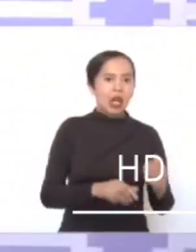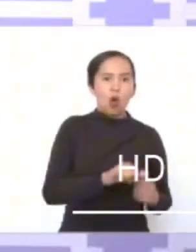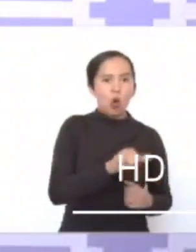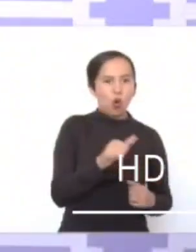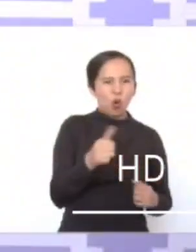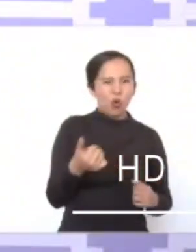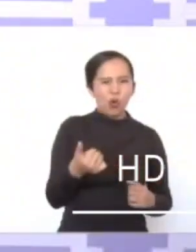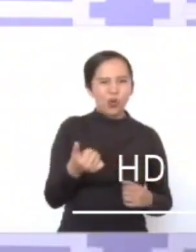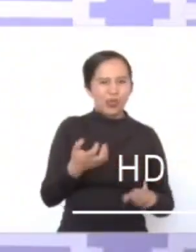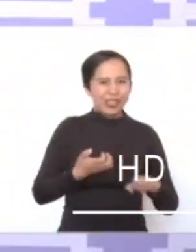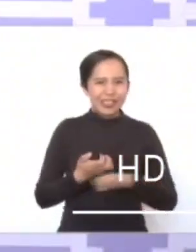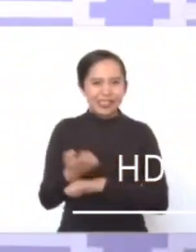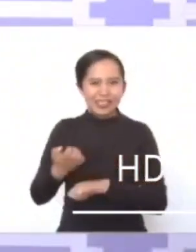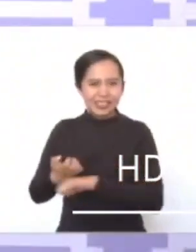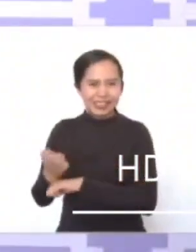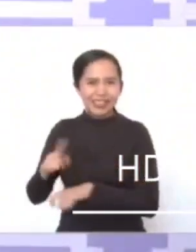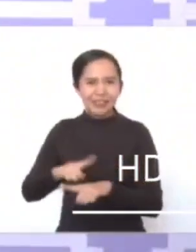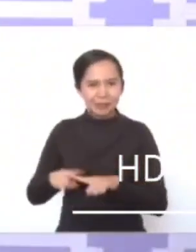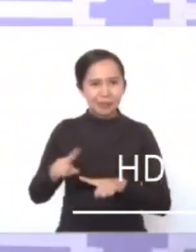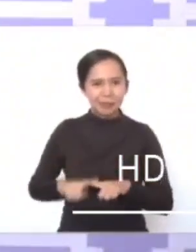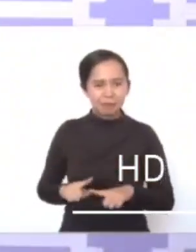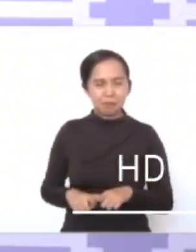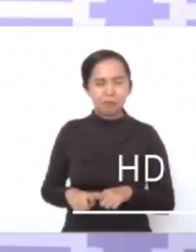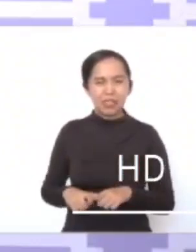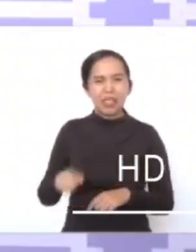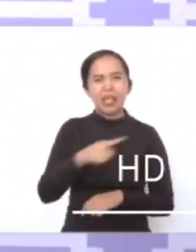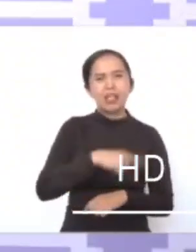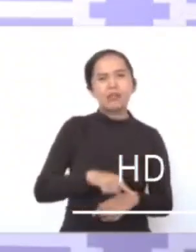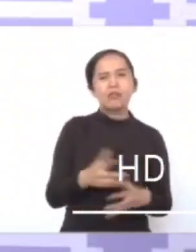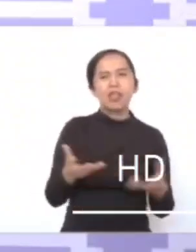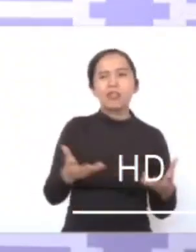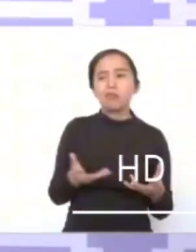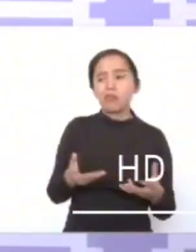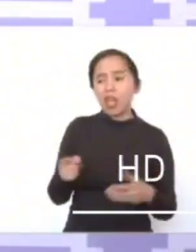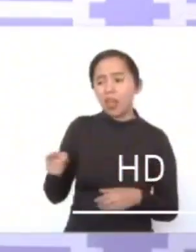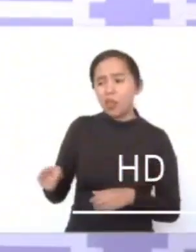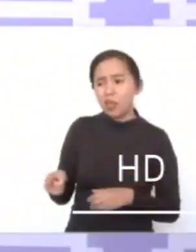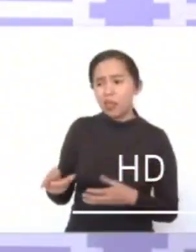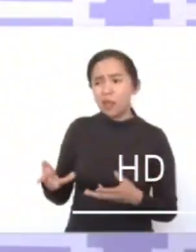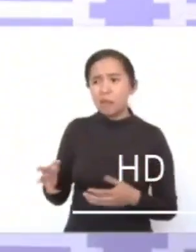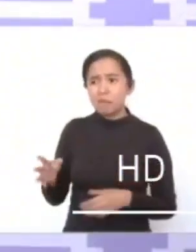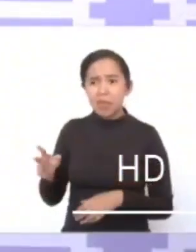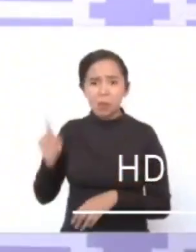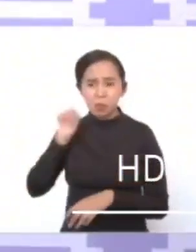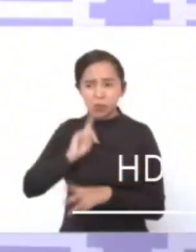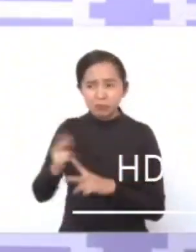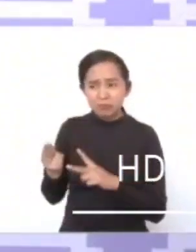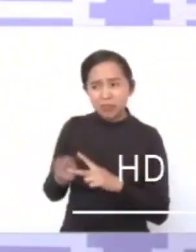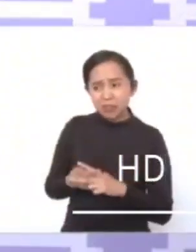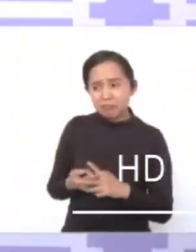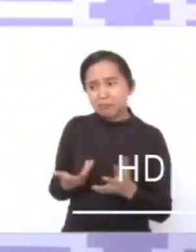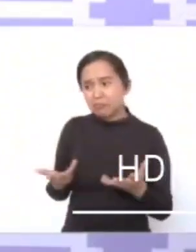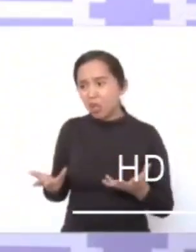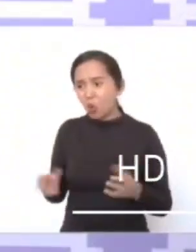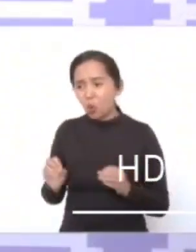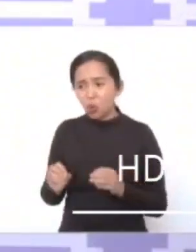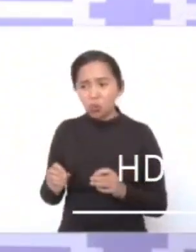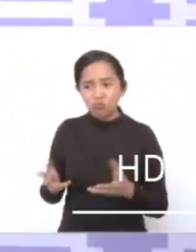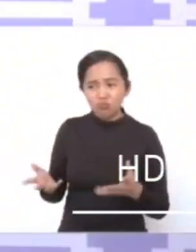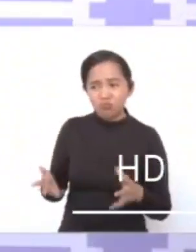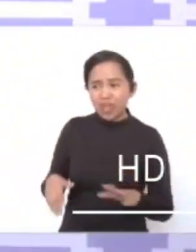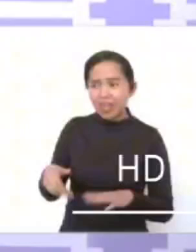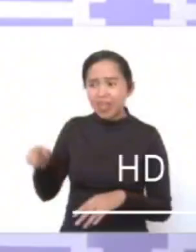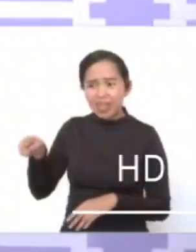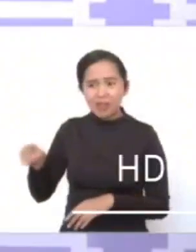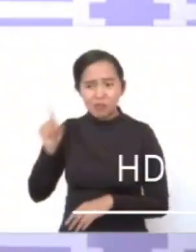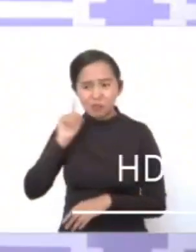lugares del país se regatea si es un feminicidio o no es un feminicidio, una muerte violenta de